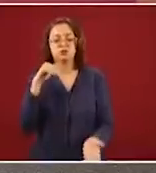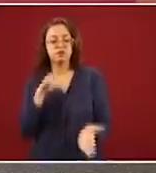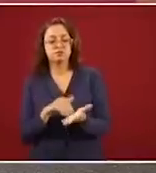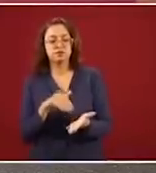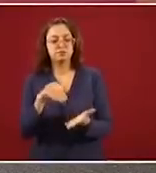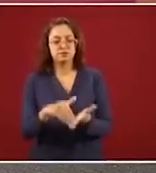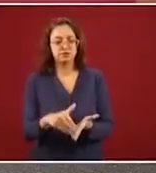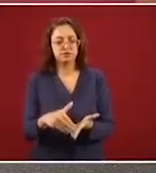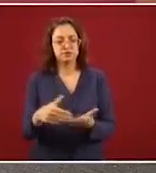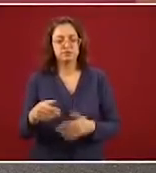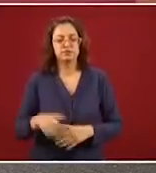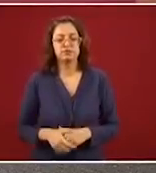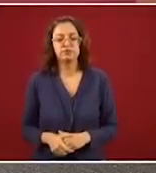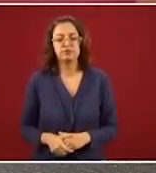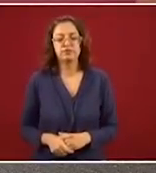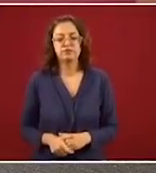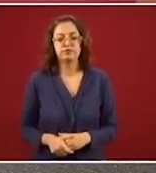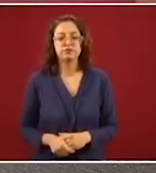Lo que costaron